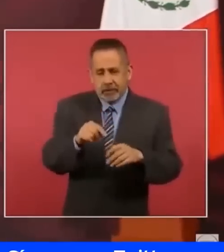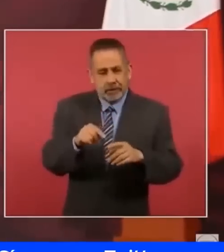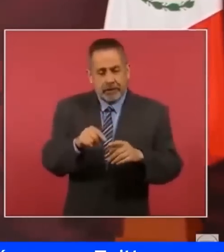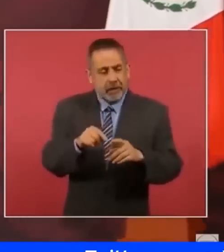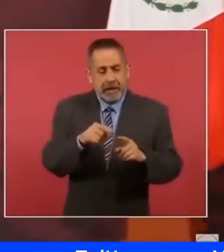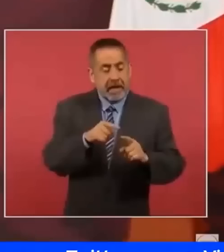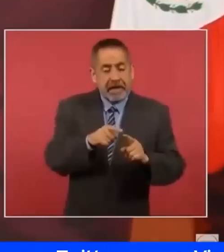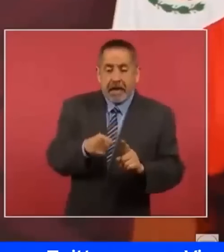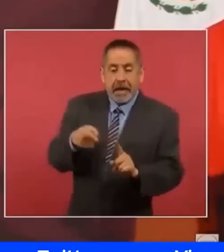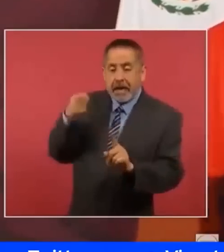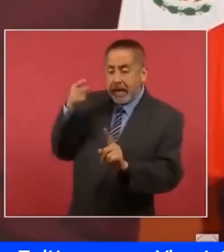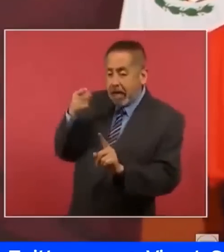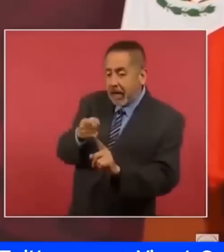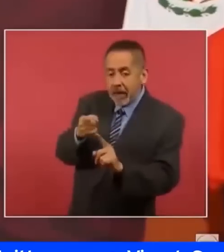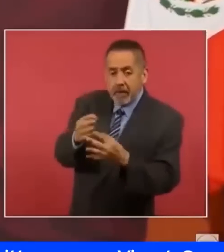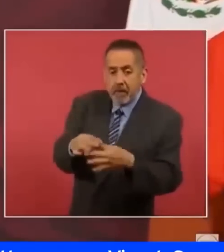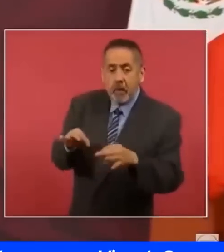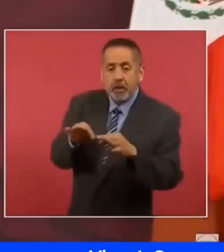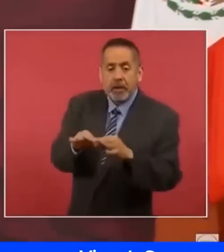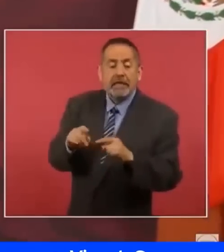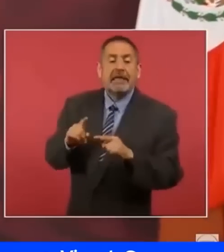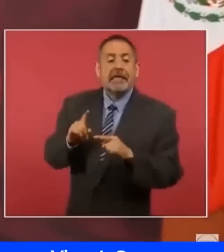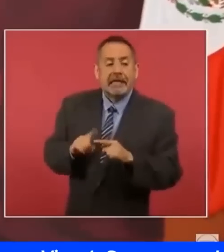Lo fundamental es que fue